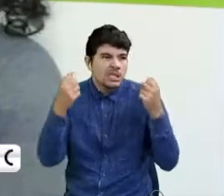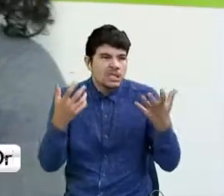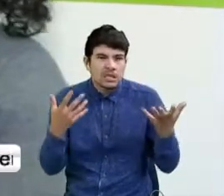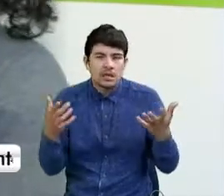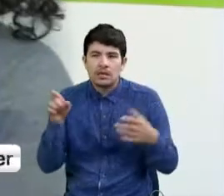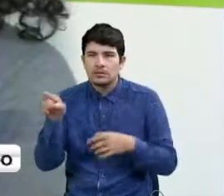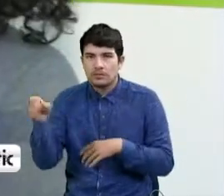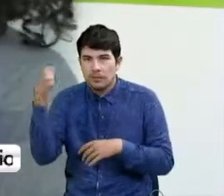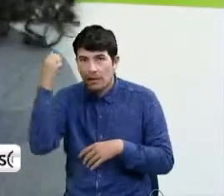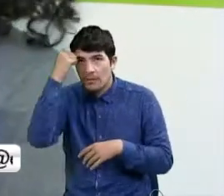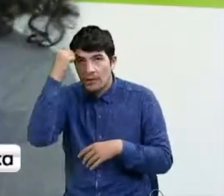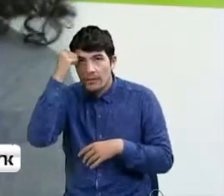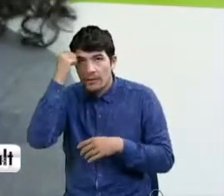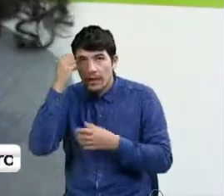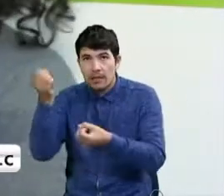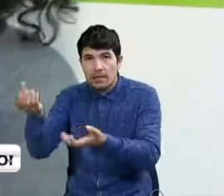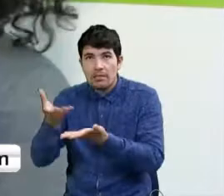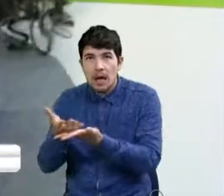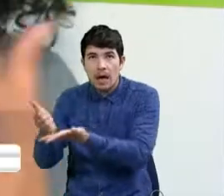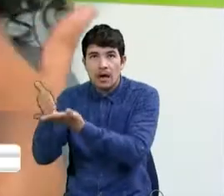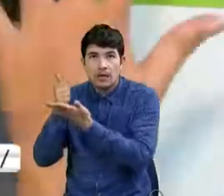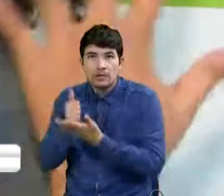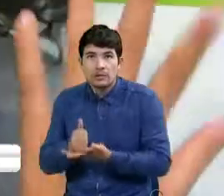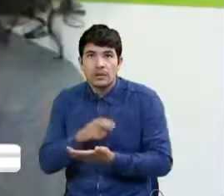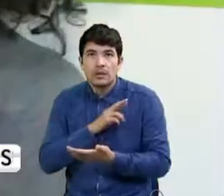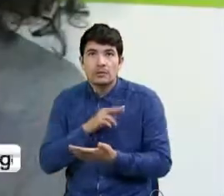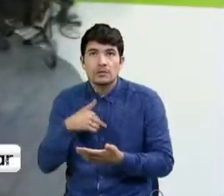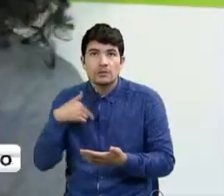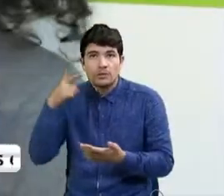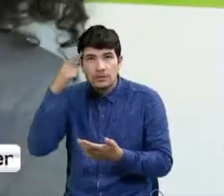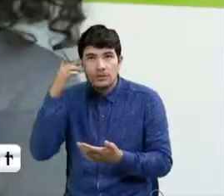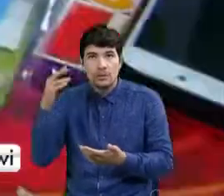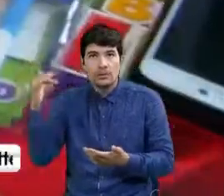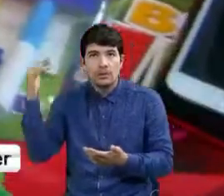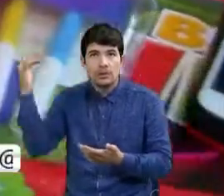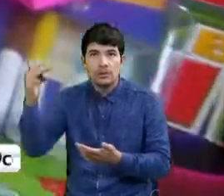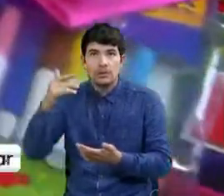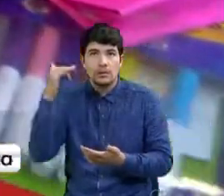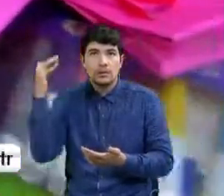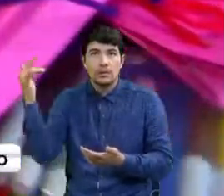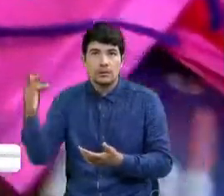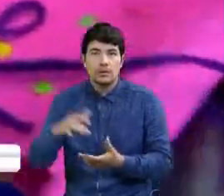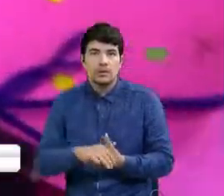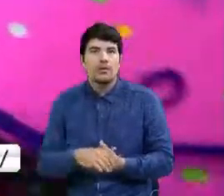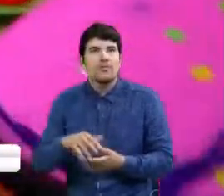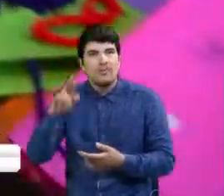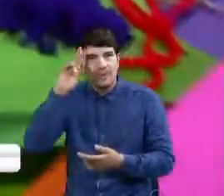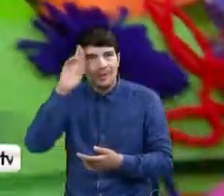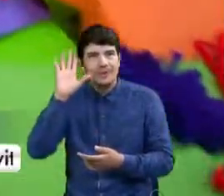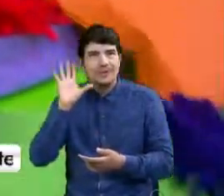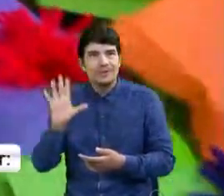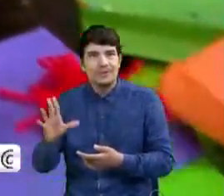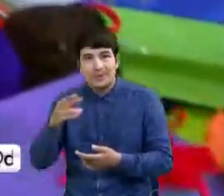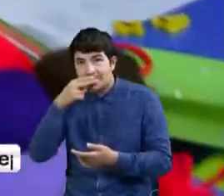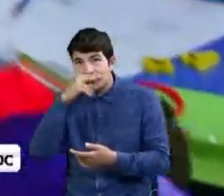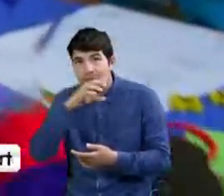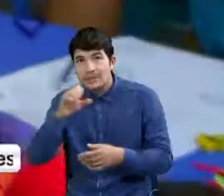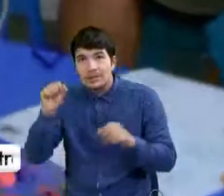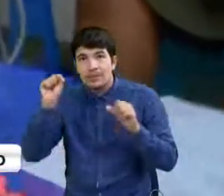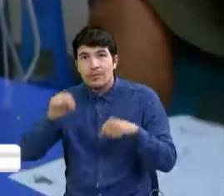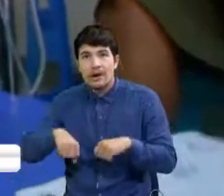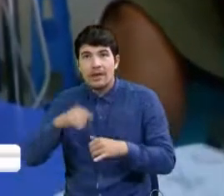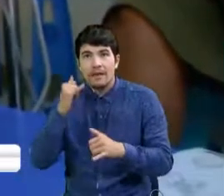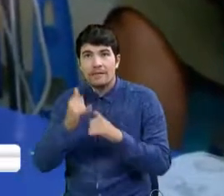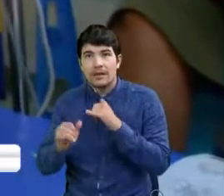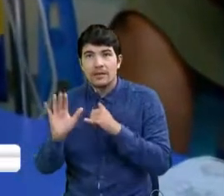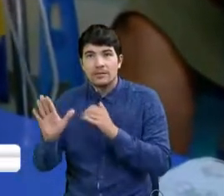profe nos ayuda con esto a distraer la mente un poco. De esta manera, estos niños pueden terminar